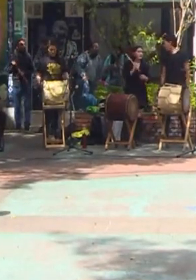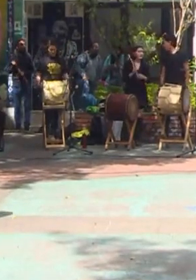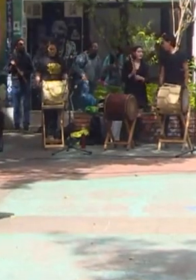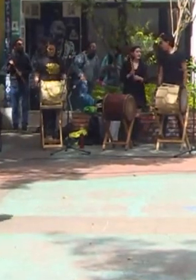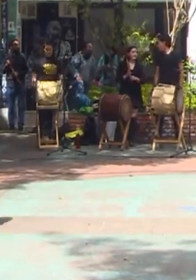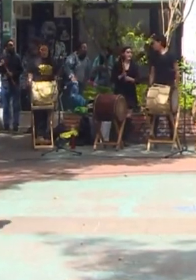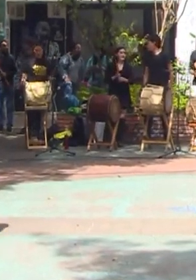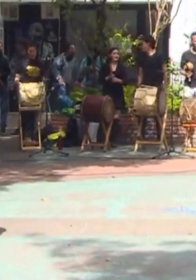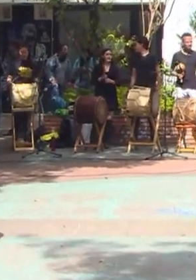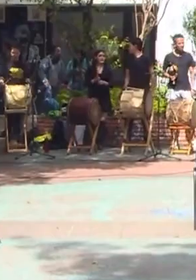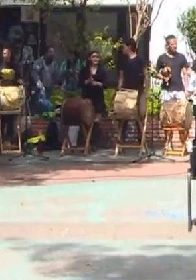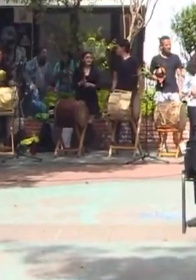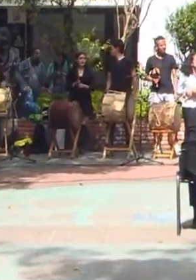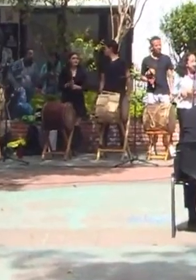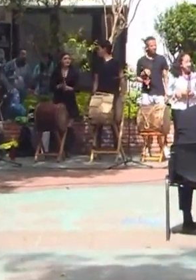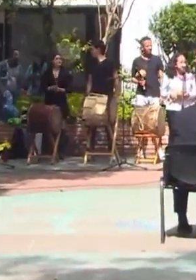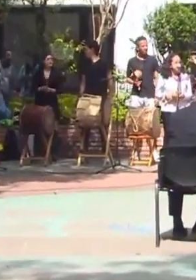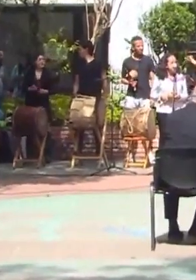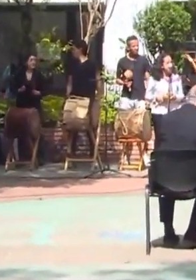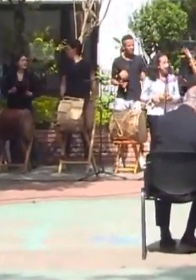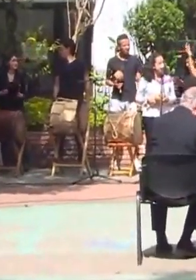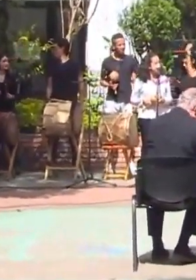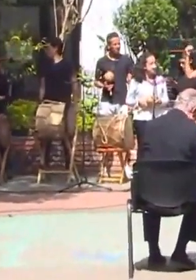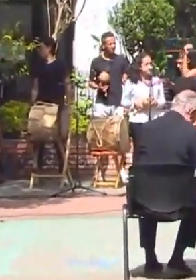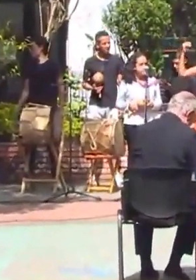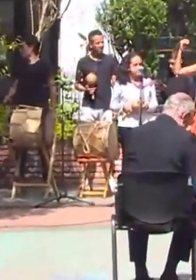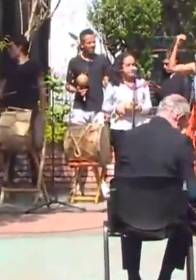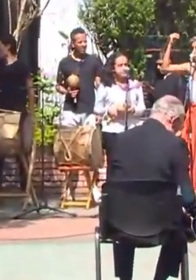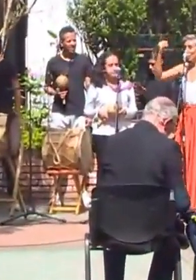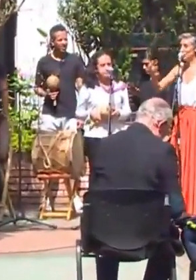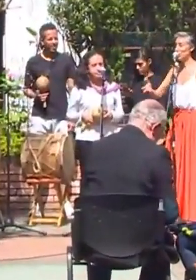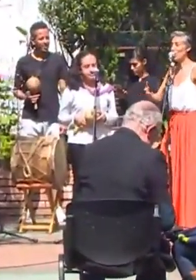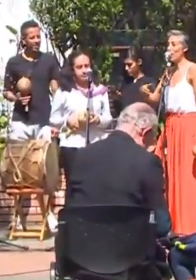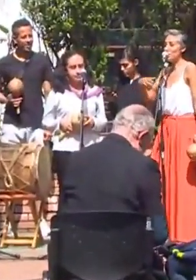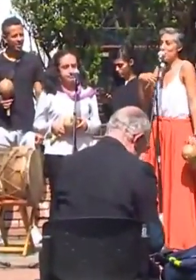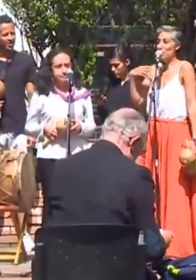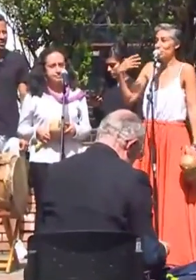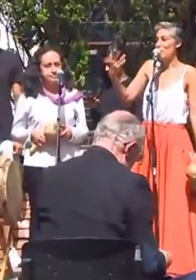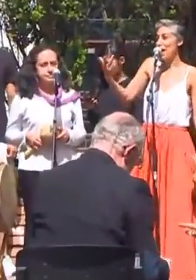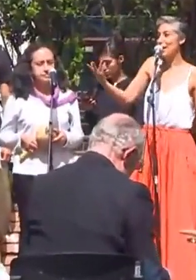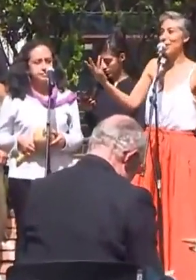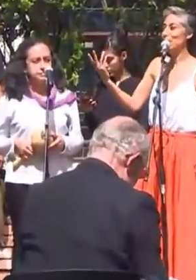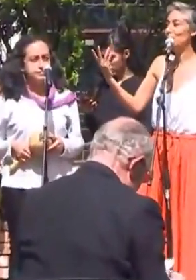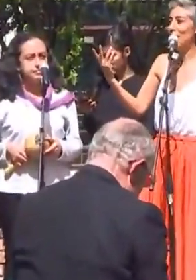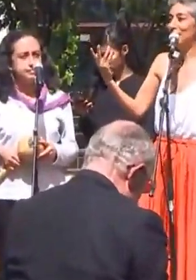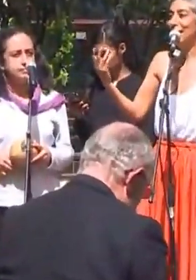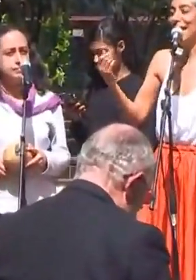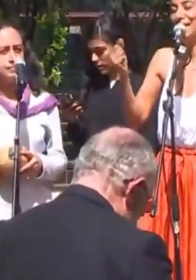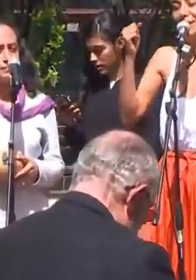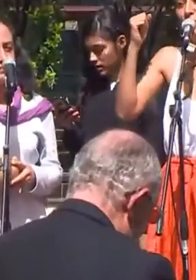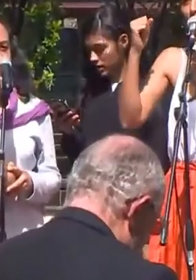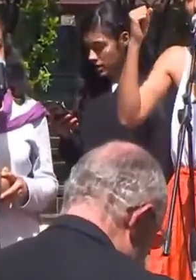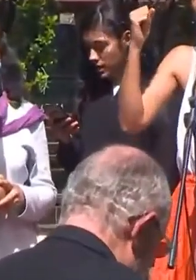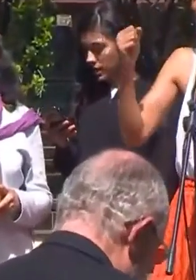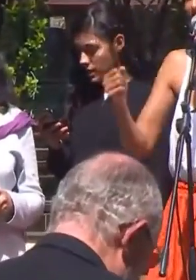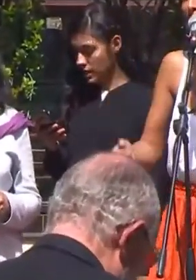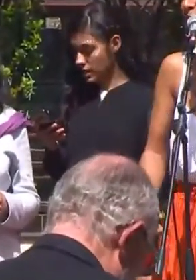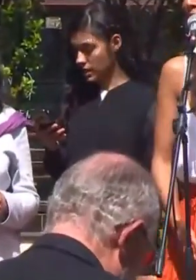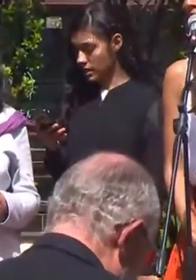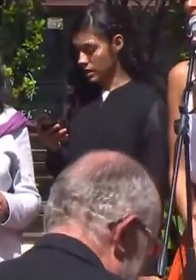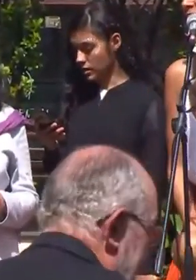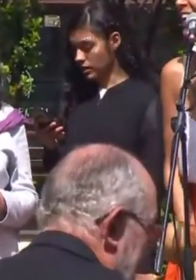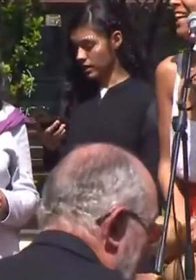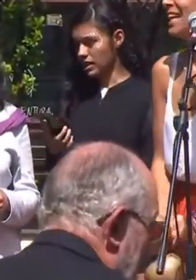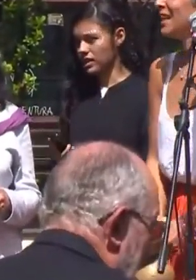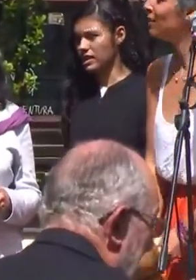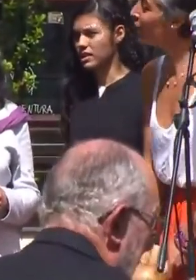que desee entrar a honrar el tambor con su cuerpo, con su magia, con su danza, es súper bienvenido.